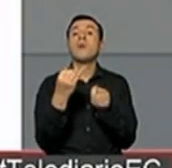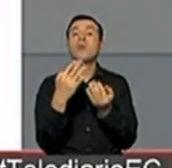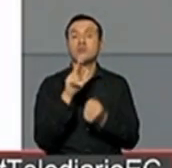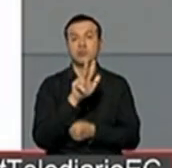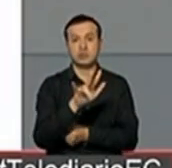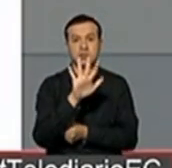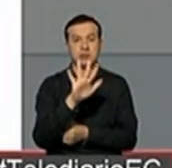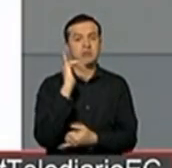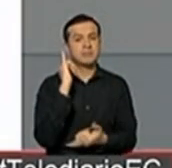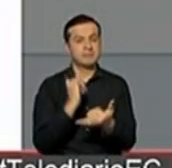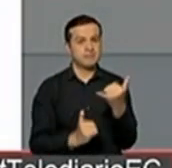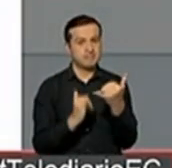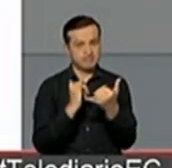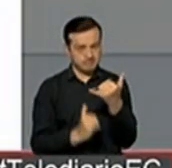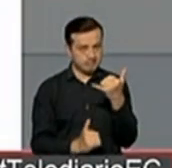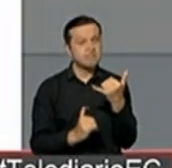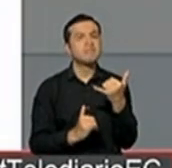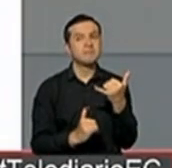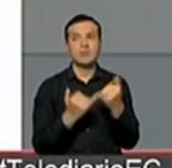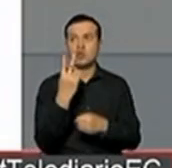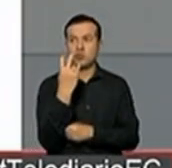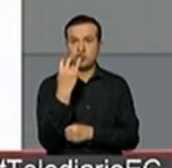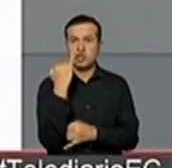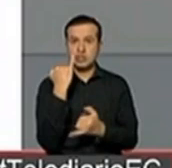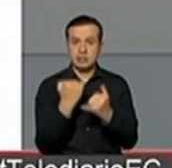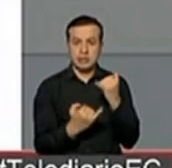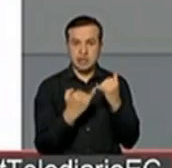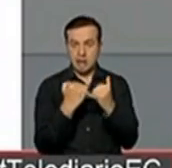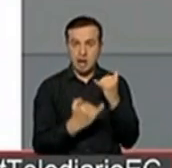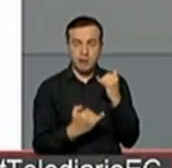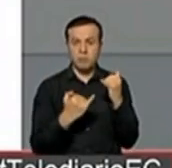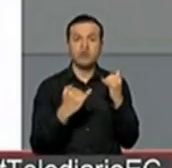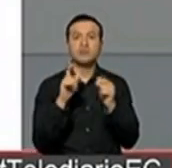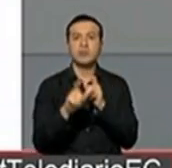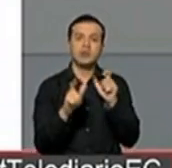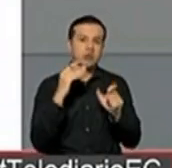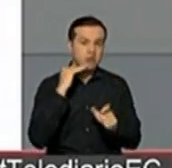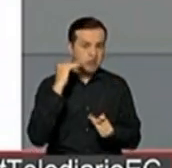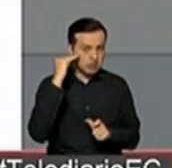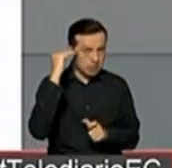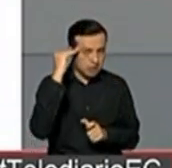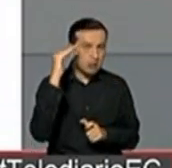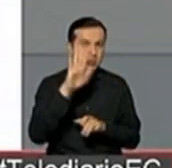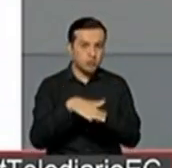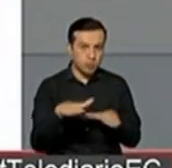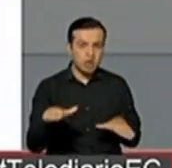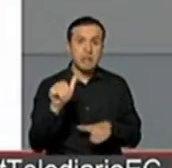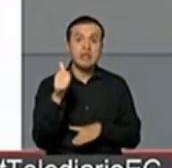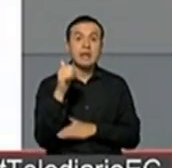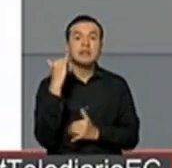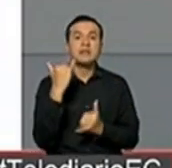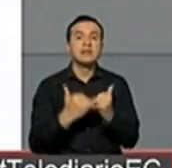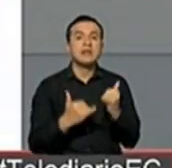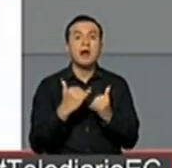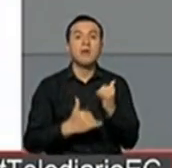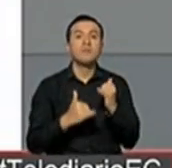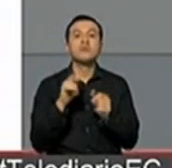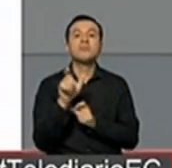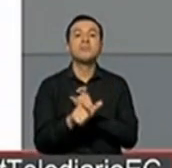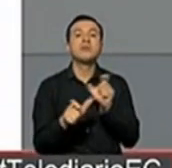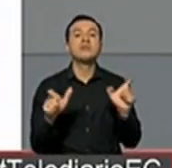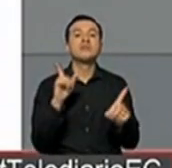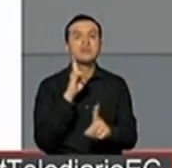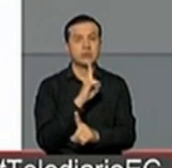35 centavos tarifa regular, 12 centavos tarifa para personas de la tercera edad y estudiantes, y 10 centavos para personas